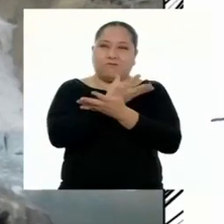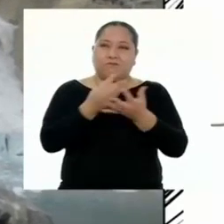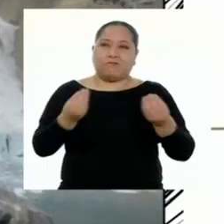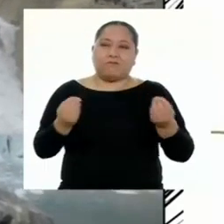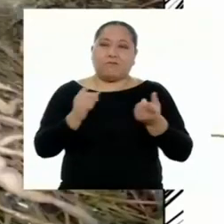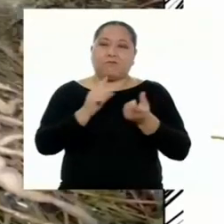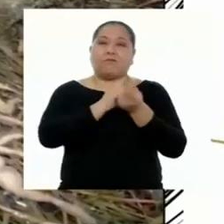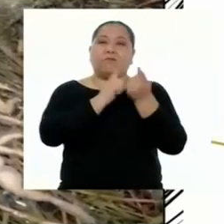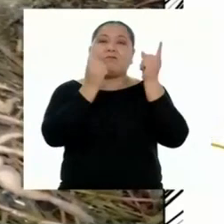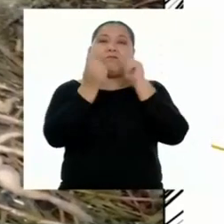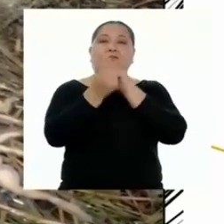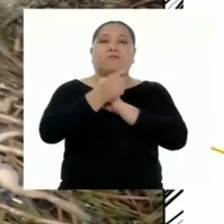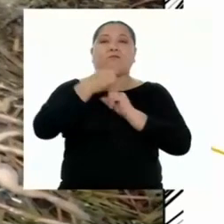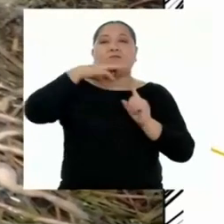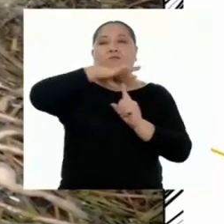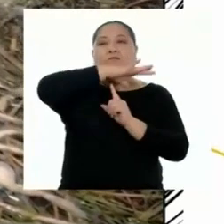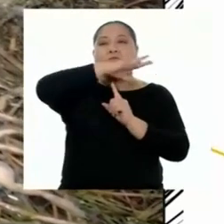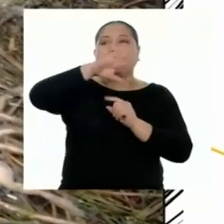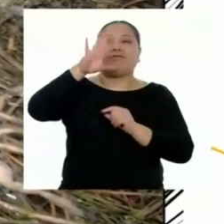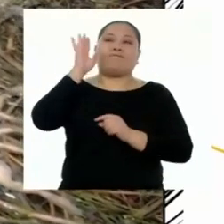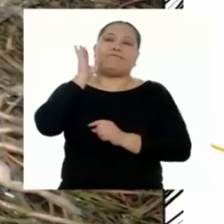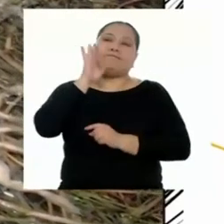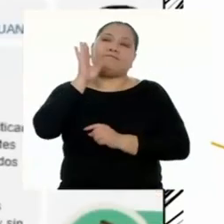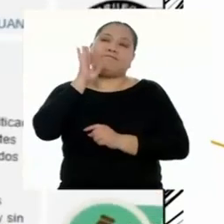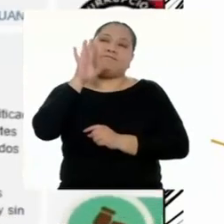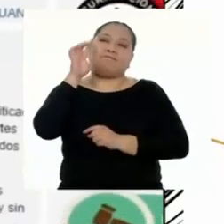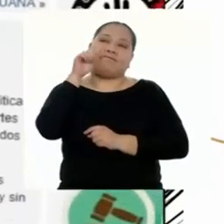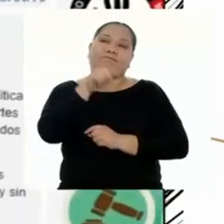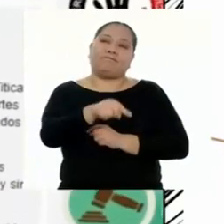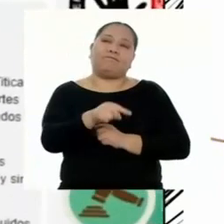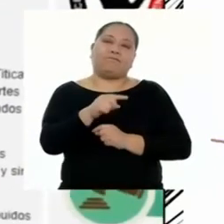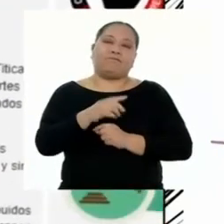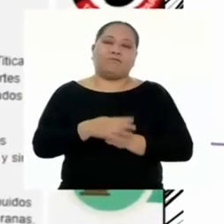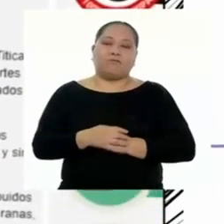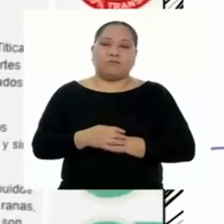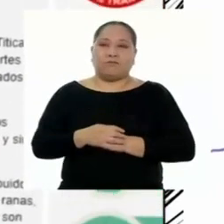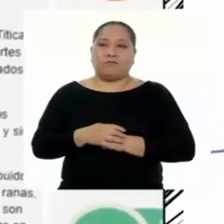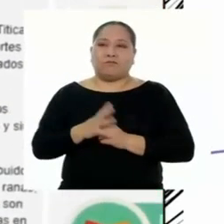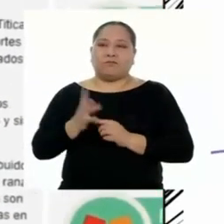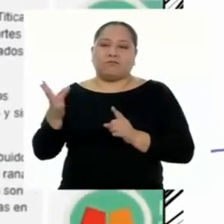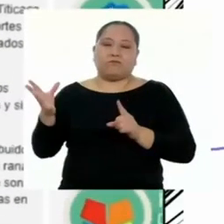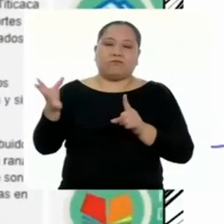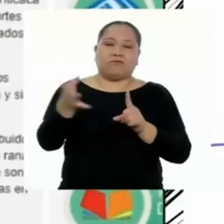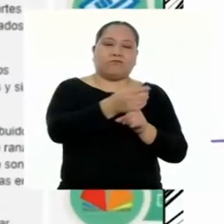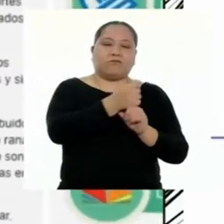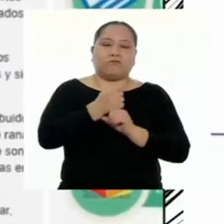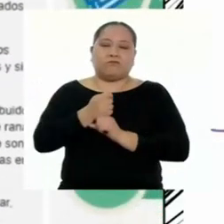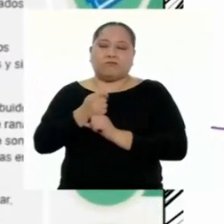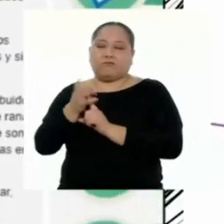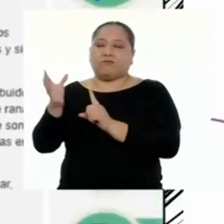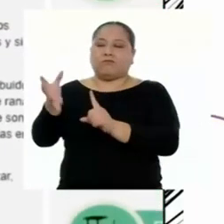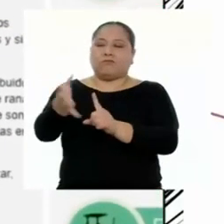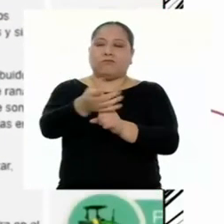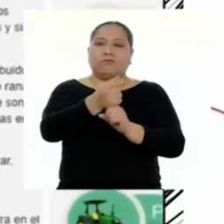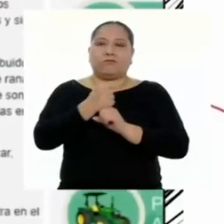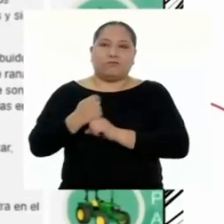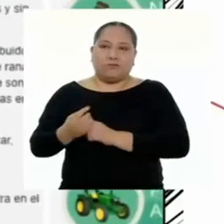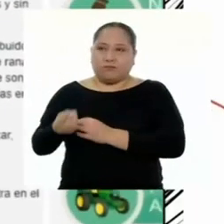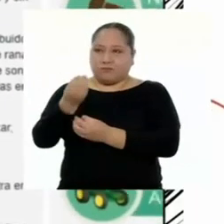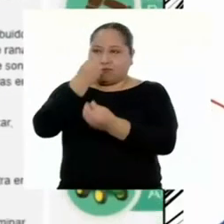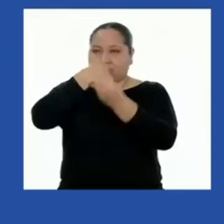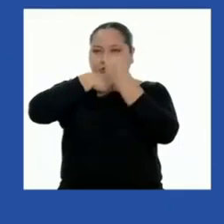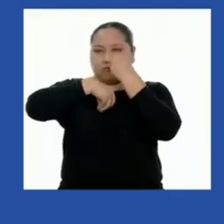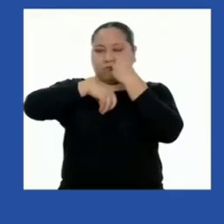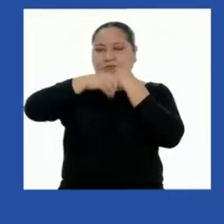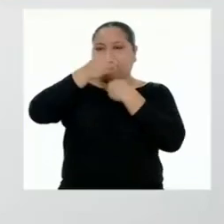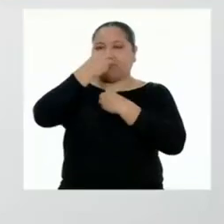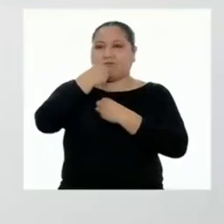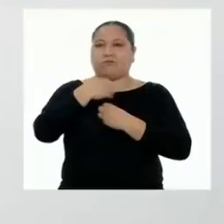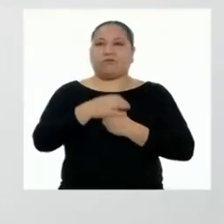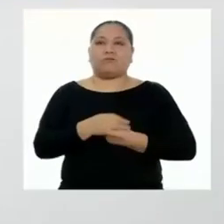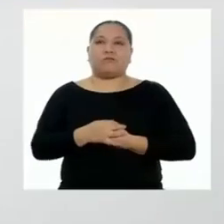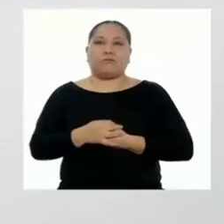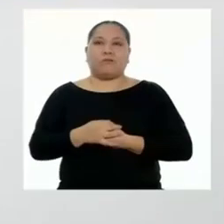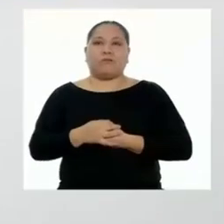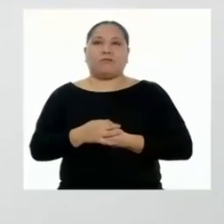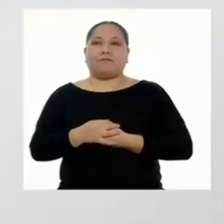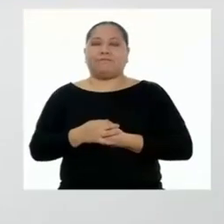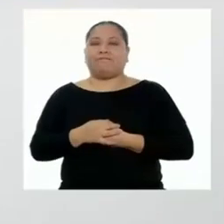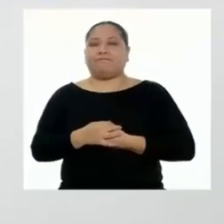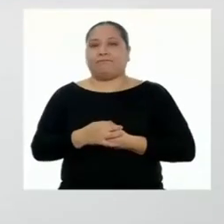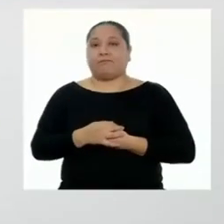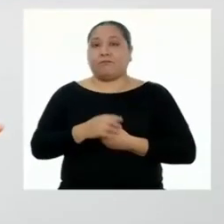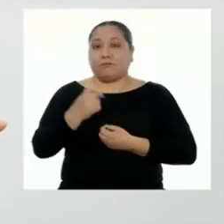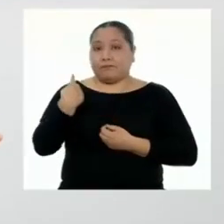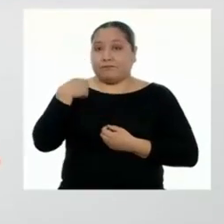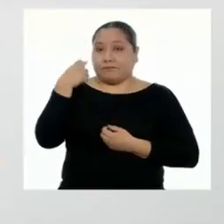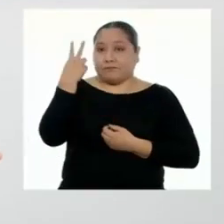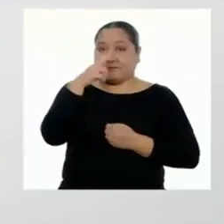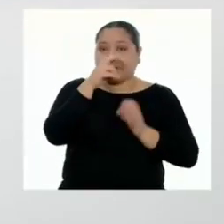cambio climático, la contaminación de su hábitat y su captura masiva para el consumo humano. Como hemos podido